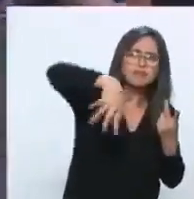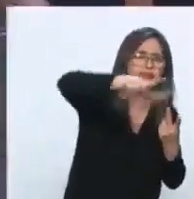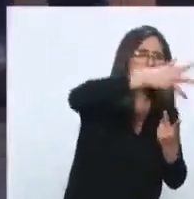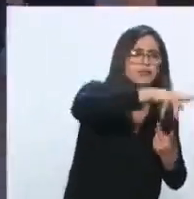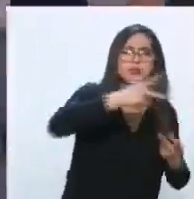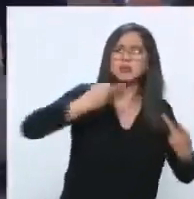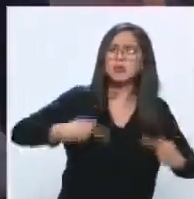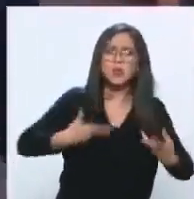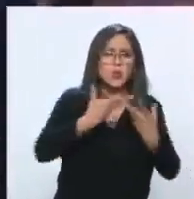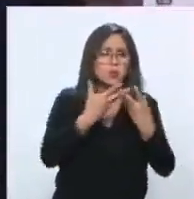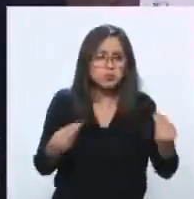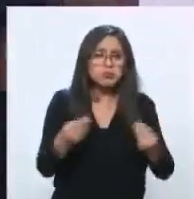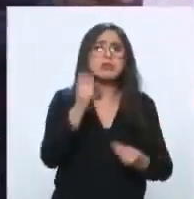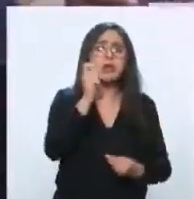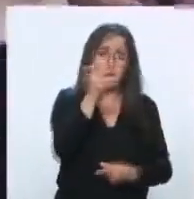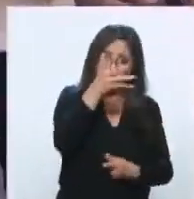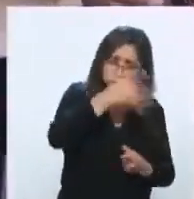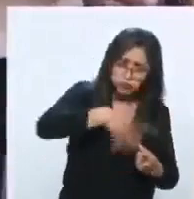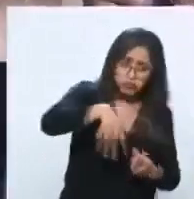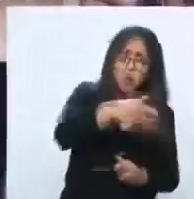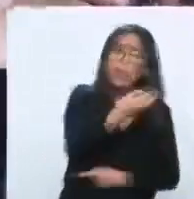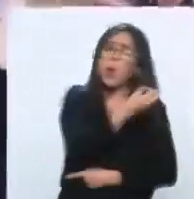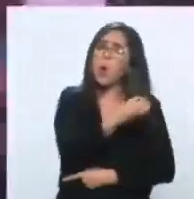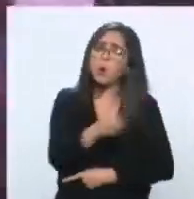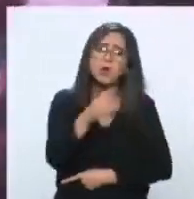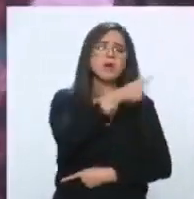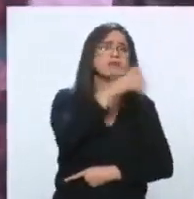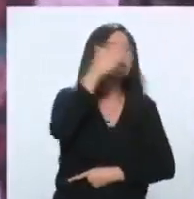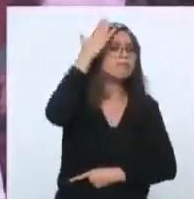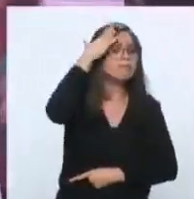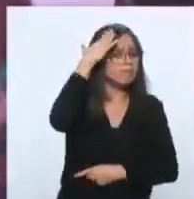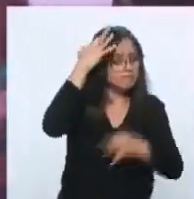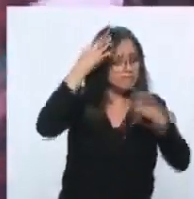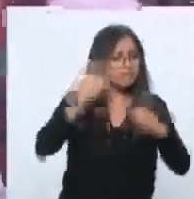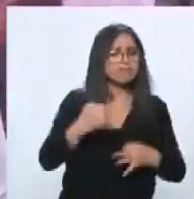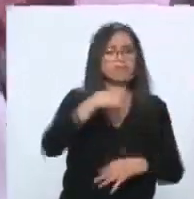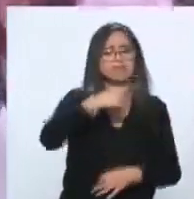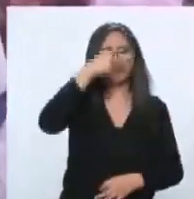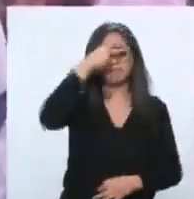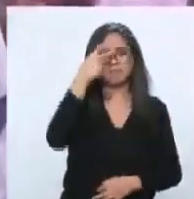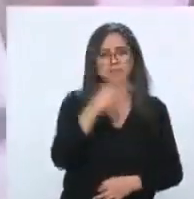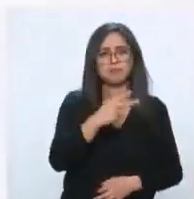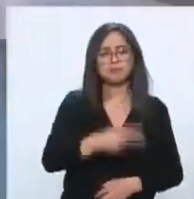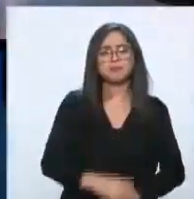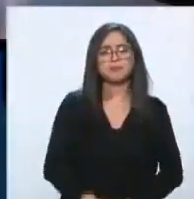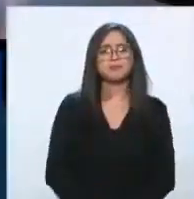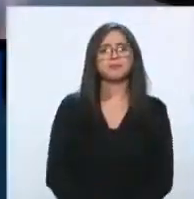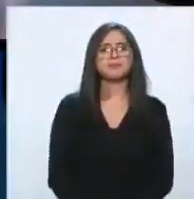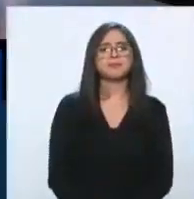la búsqueda es obligación de las autoridades mexicanas. Pues, muy